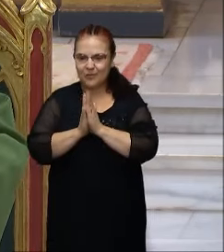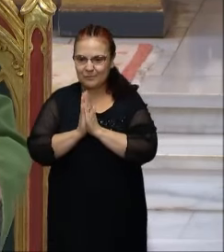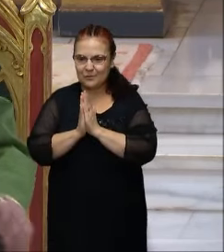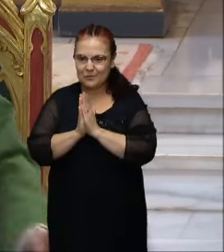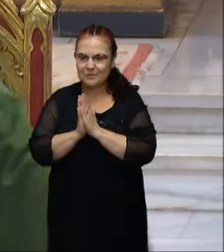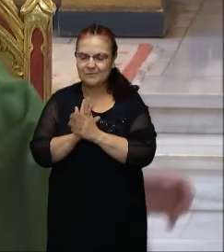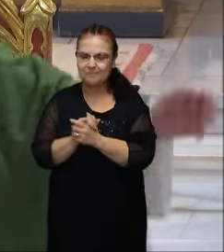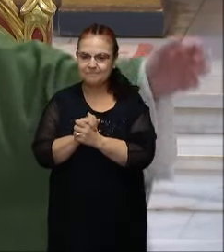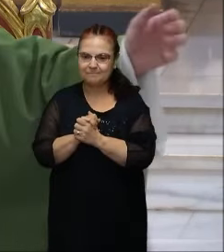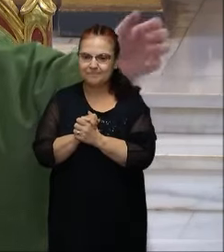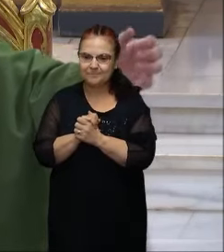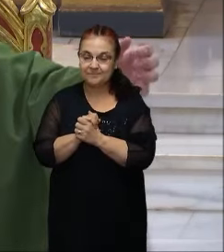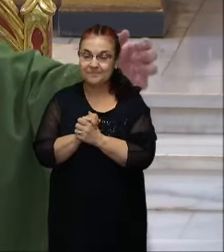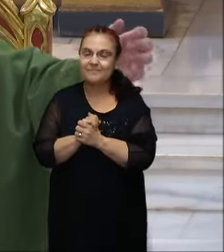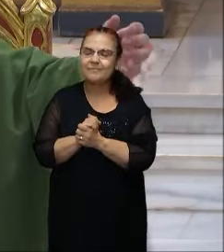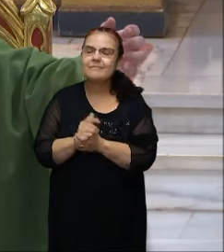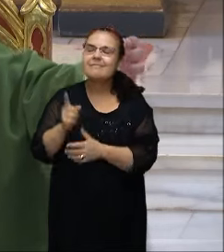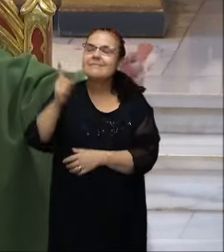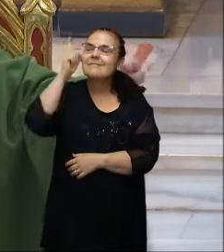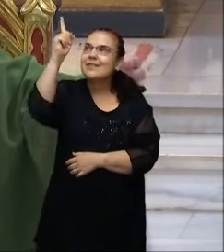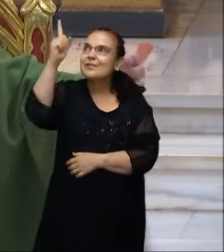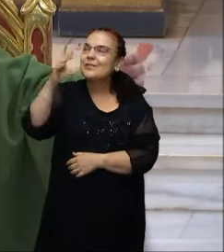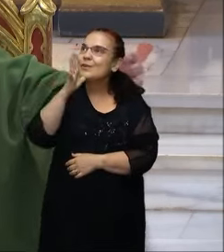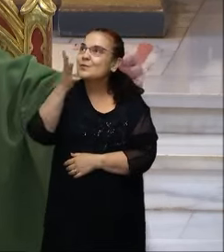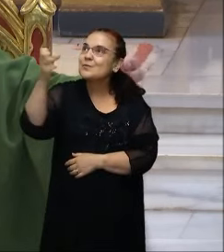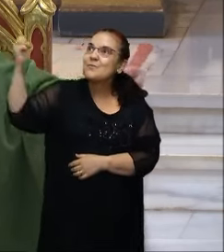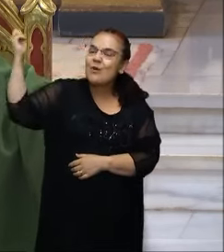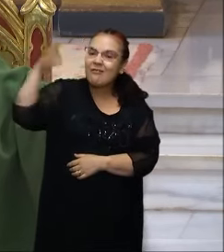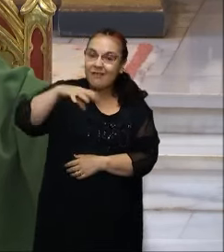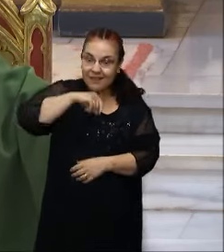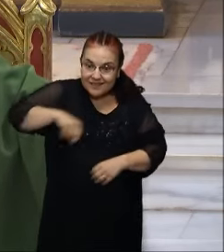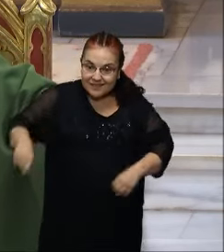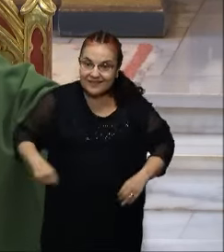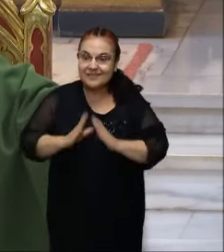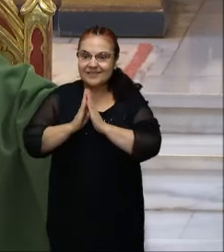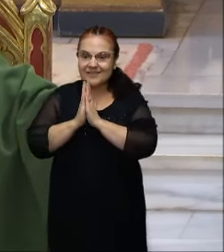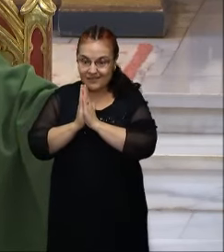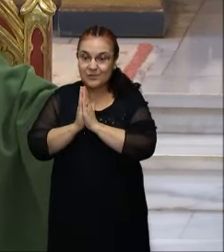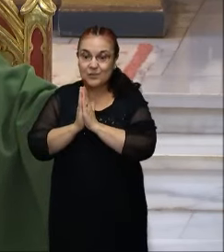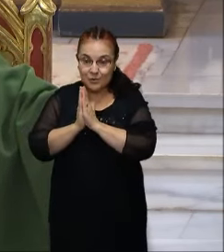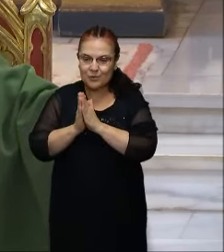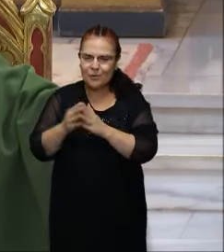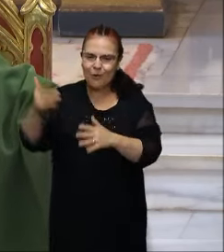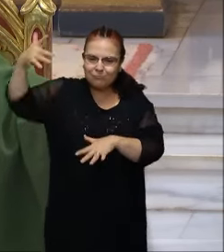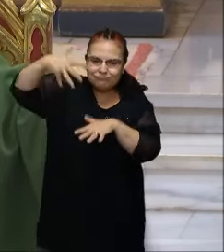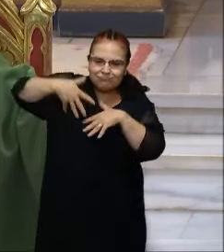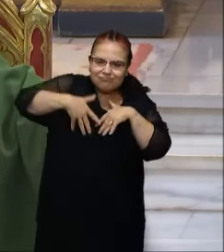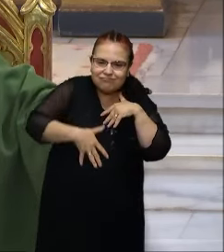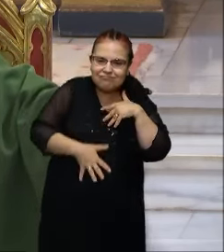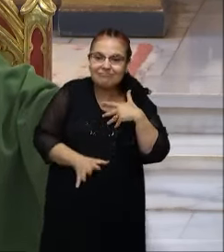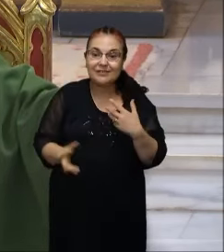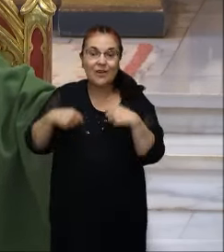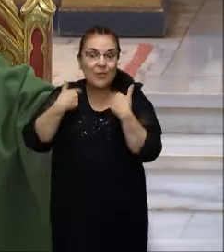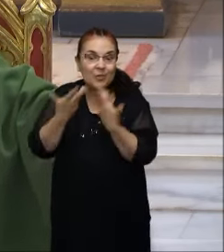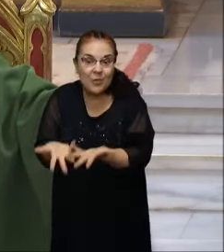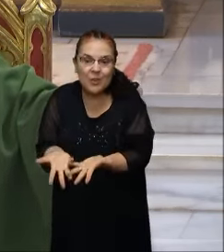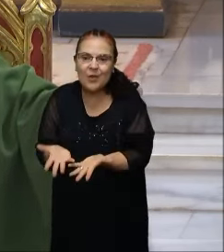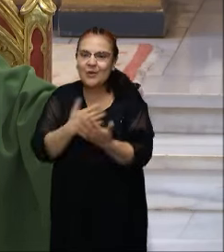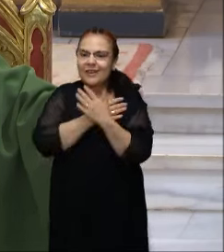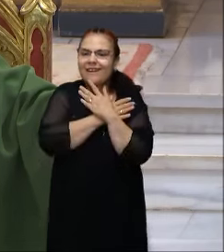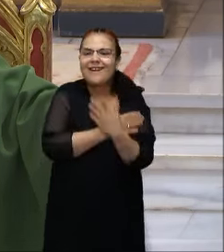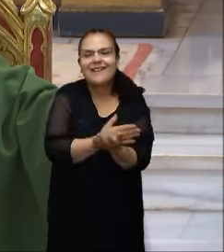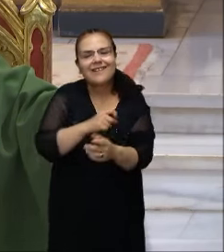Oremos. Oh Dios, que por la gracia del Espíritu Santo has infundido los dones de la caridad